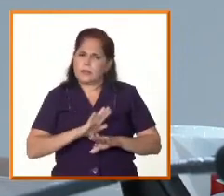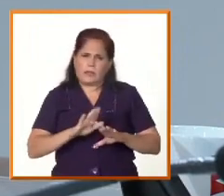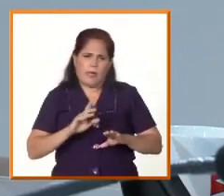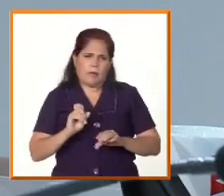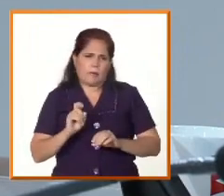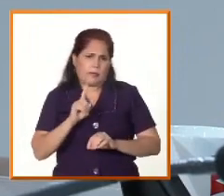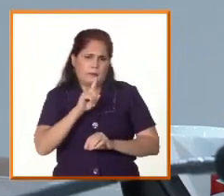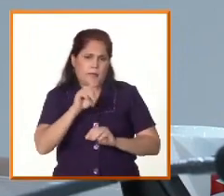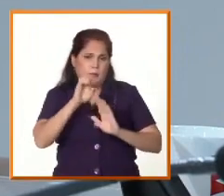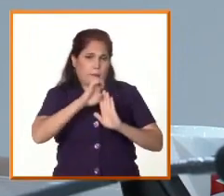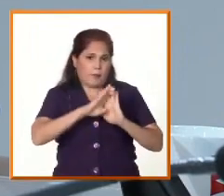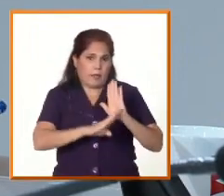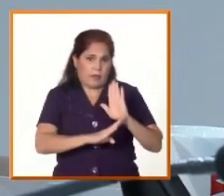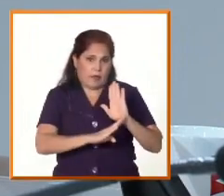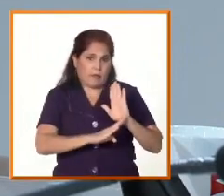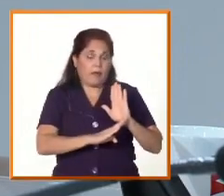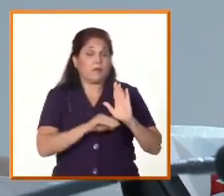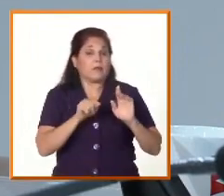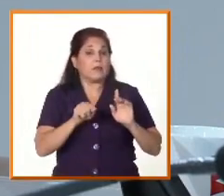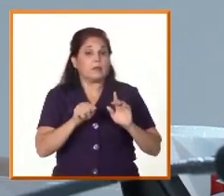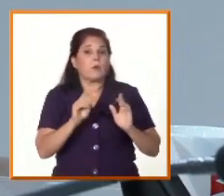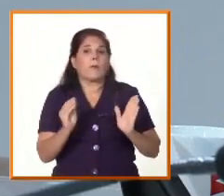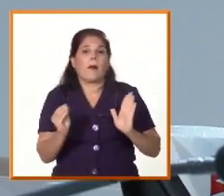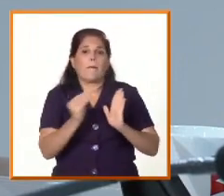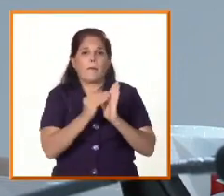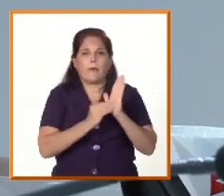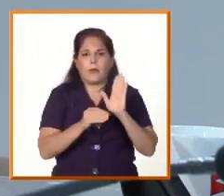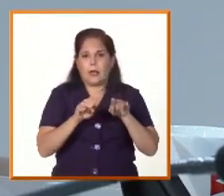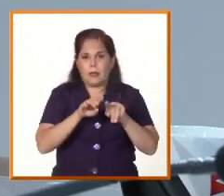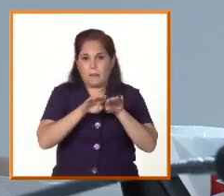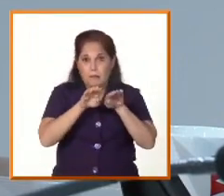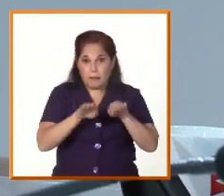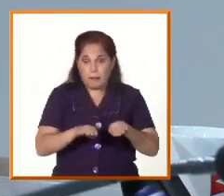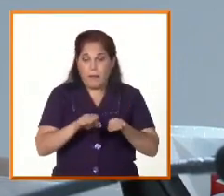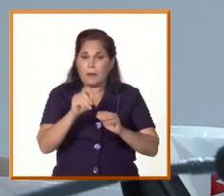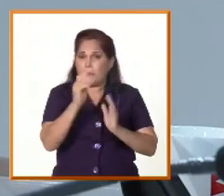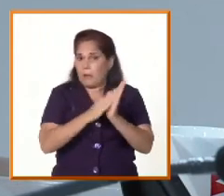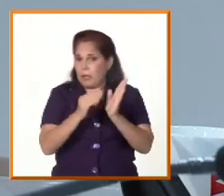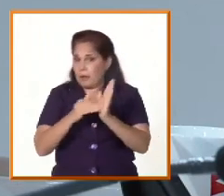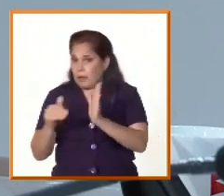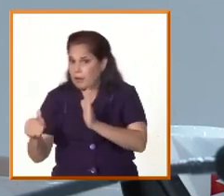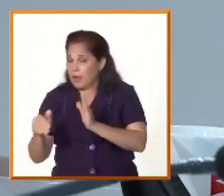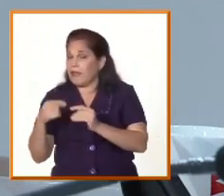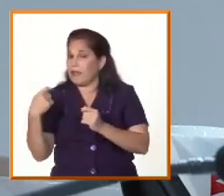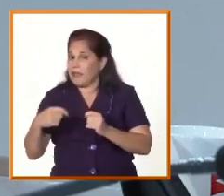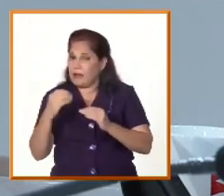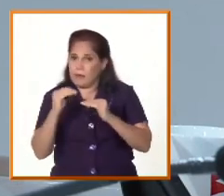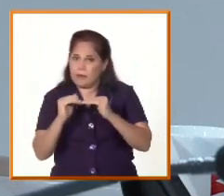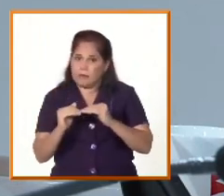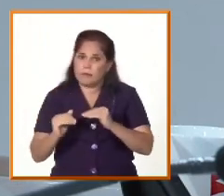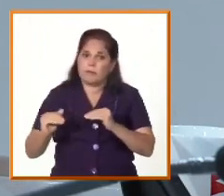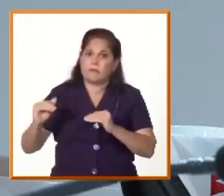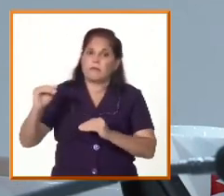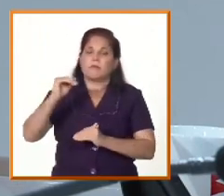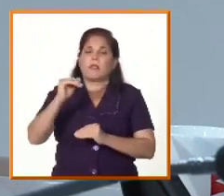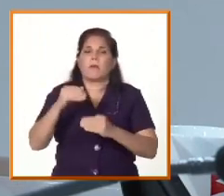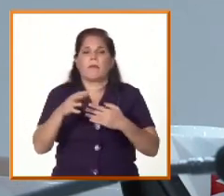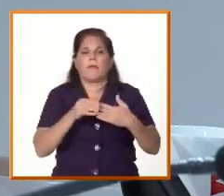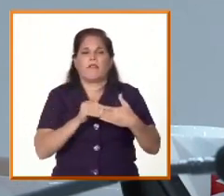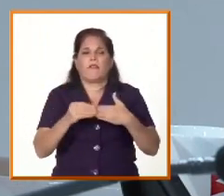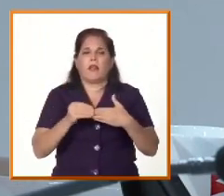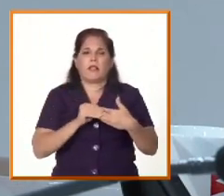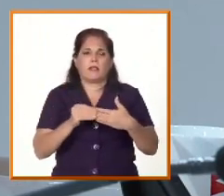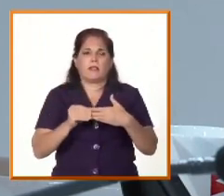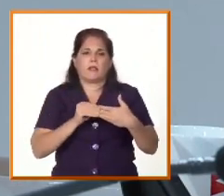son medidas que repito están en fase de implementación que en los próximos meses deben permitir un nivel superior en la flexibilización